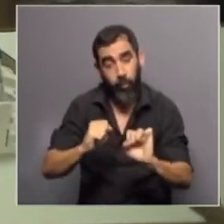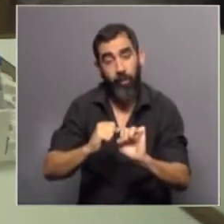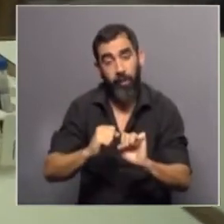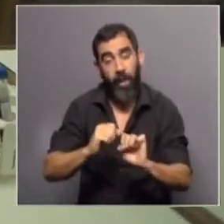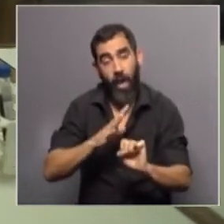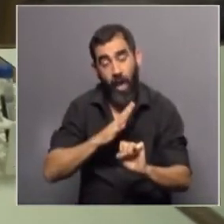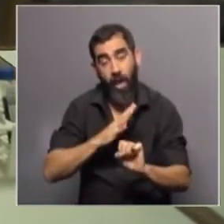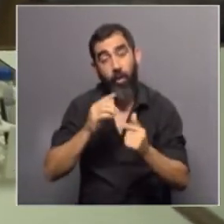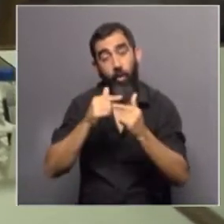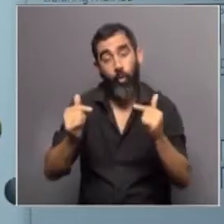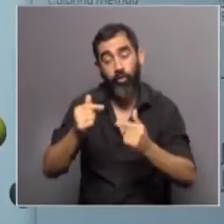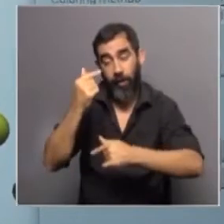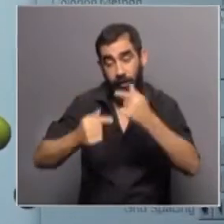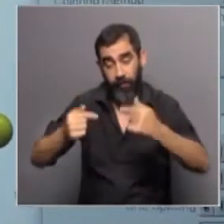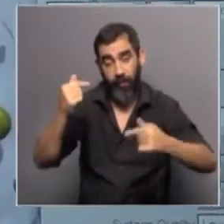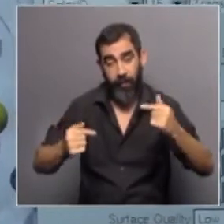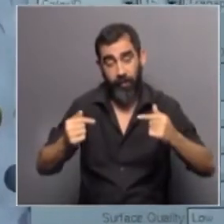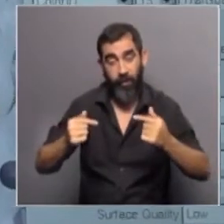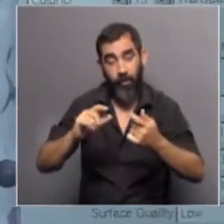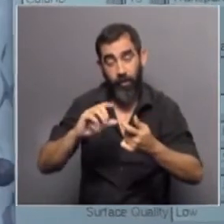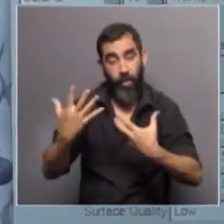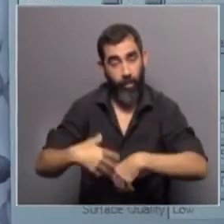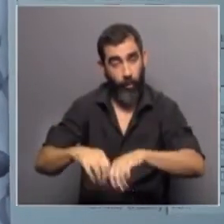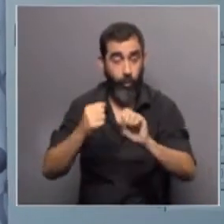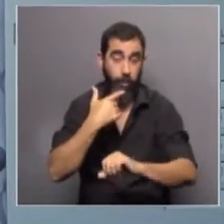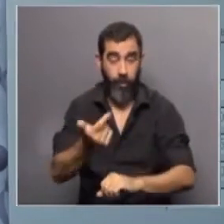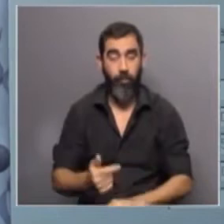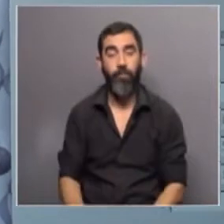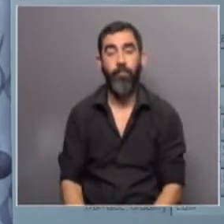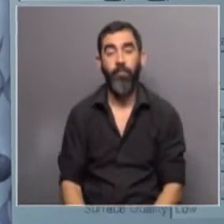perfiles polifenólicos diferentes.